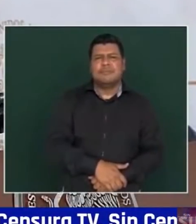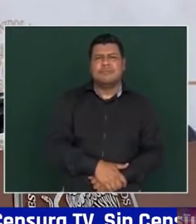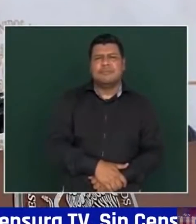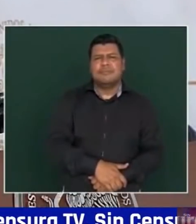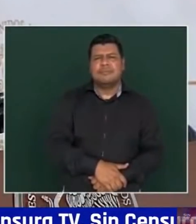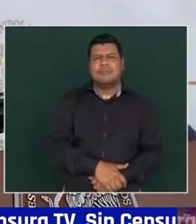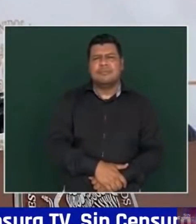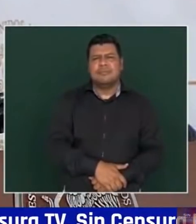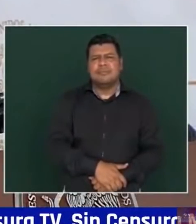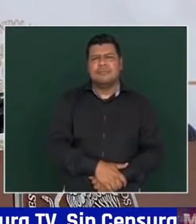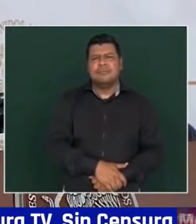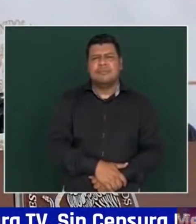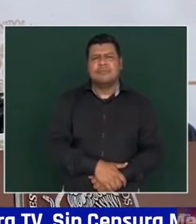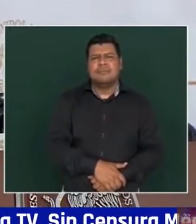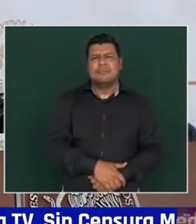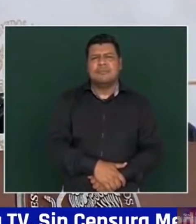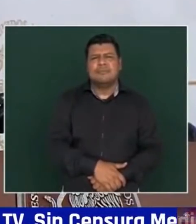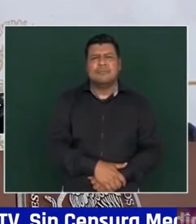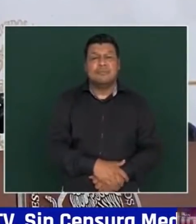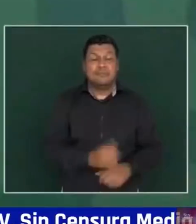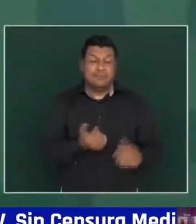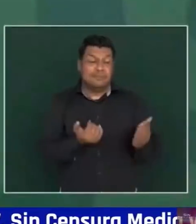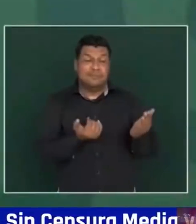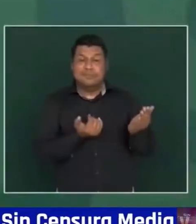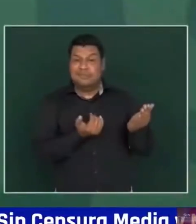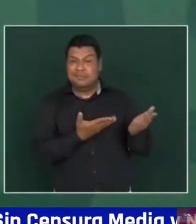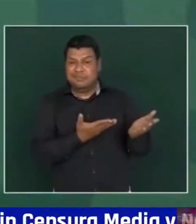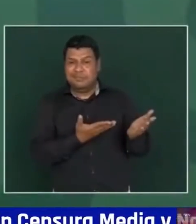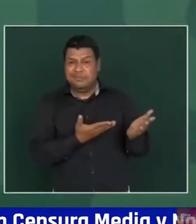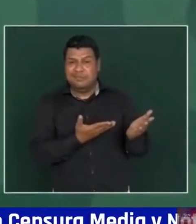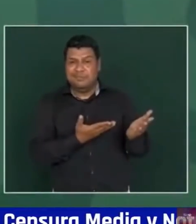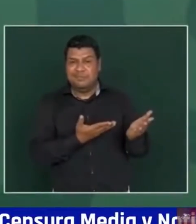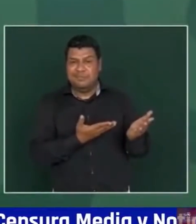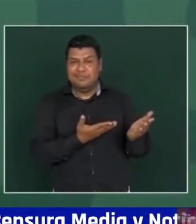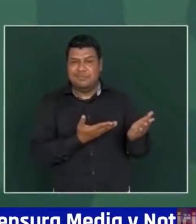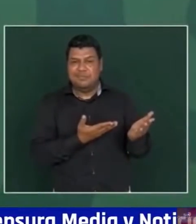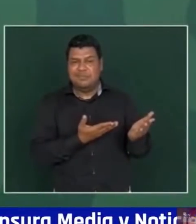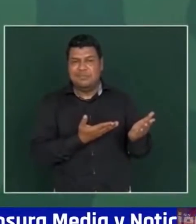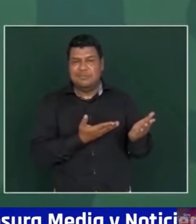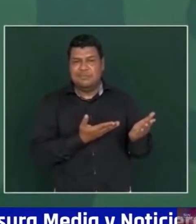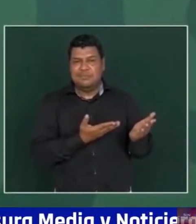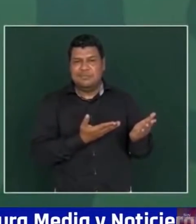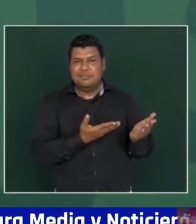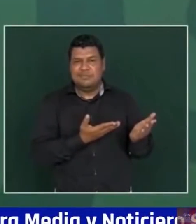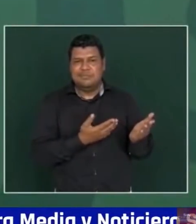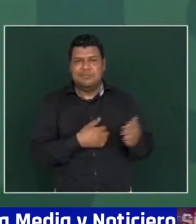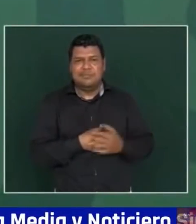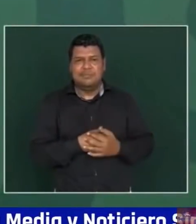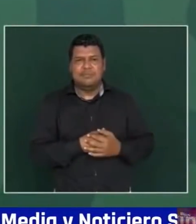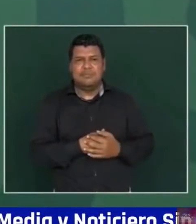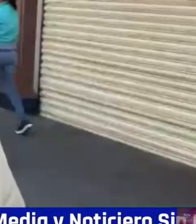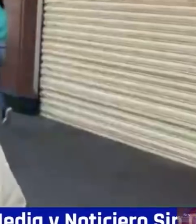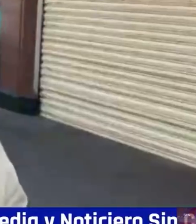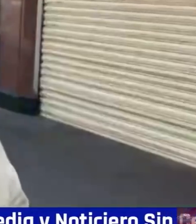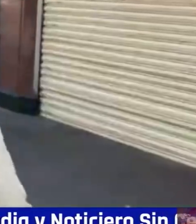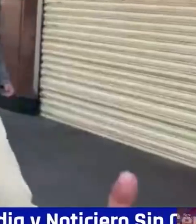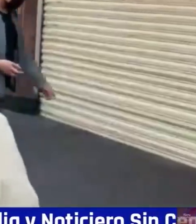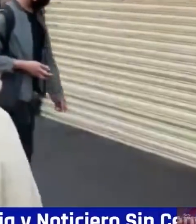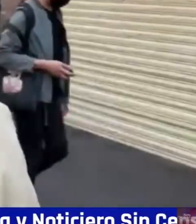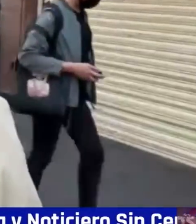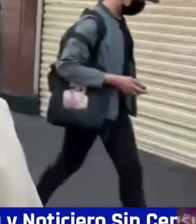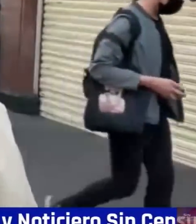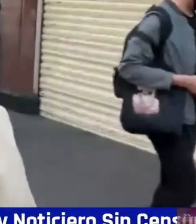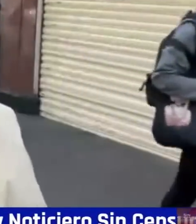y vuelve a decir que por lo menos es más honesto Gilberto Lozano, el líder